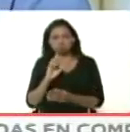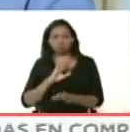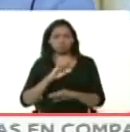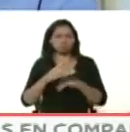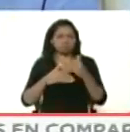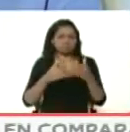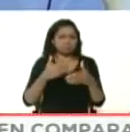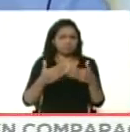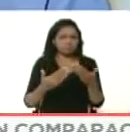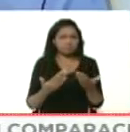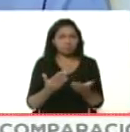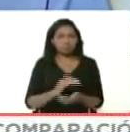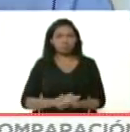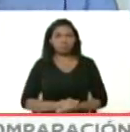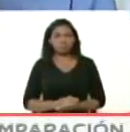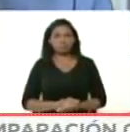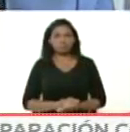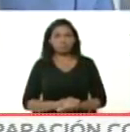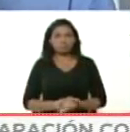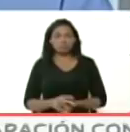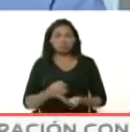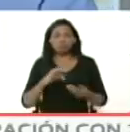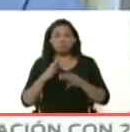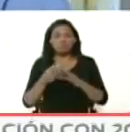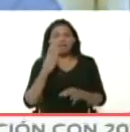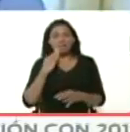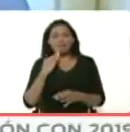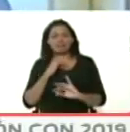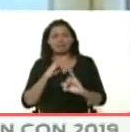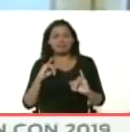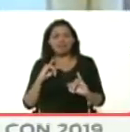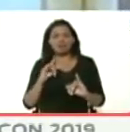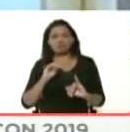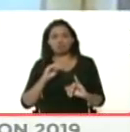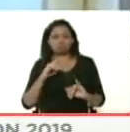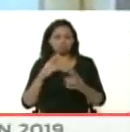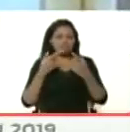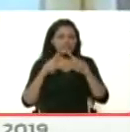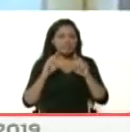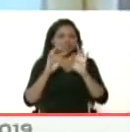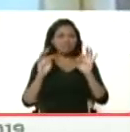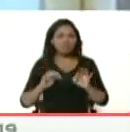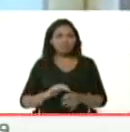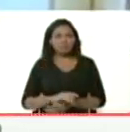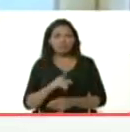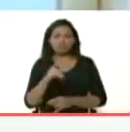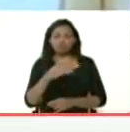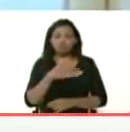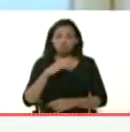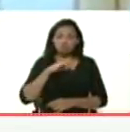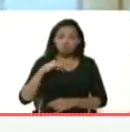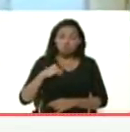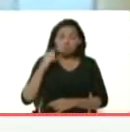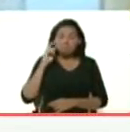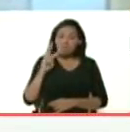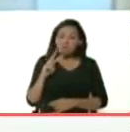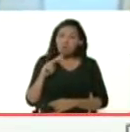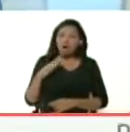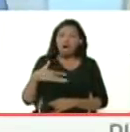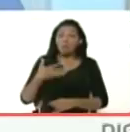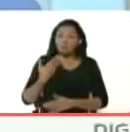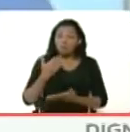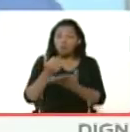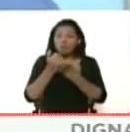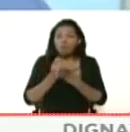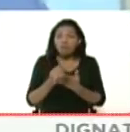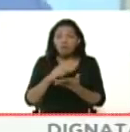frecuente como tradicionalmente se hace, ¿no? Ese es un elemento que está allí, que puede ser parte de